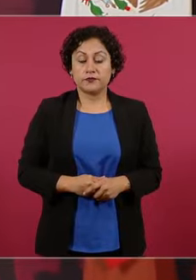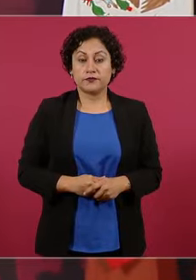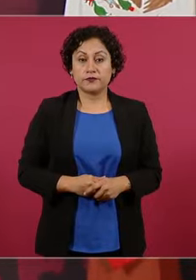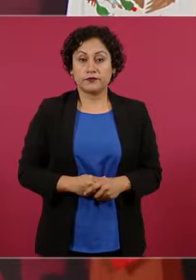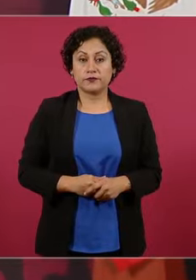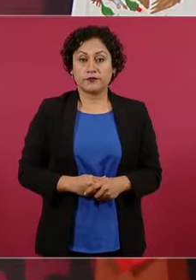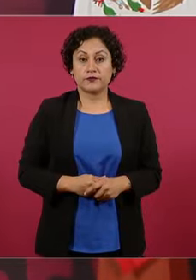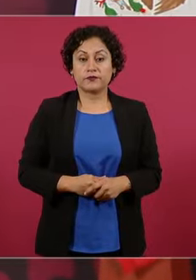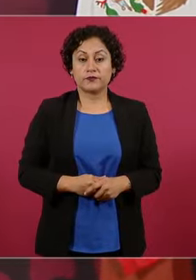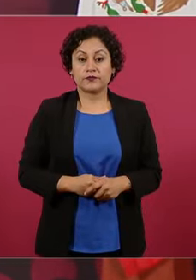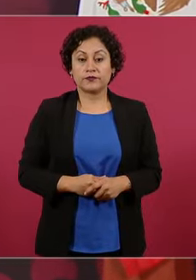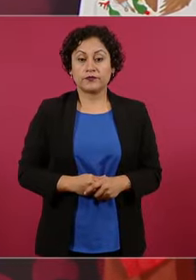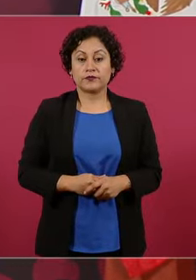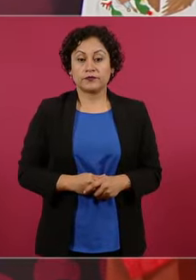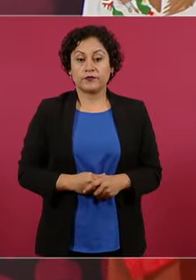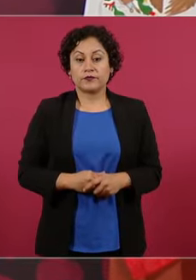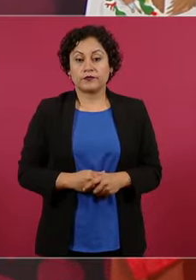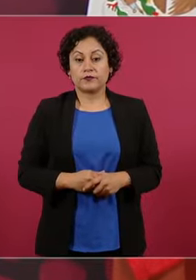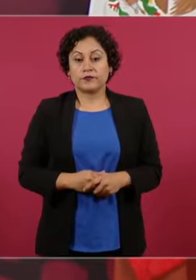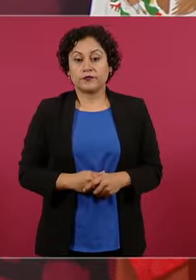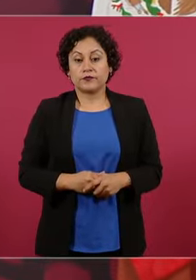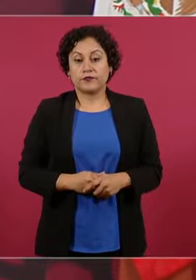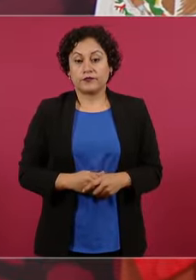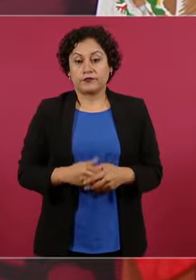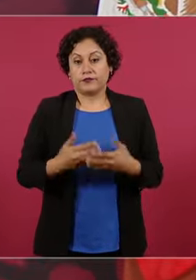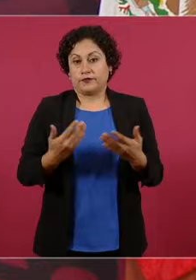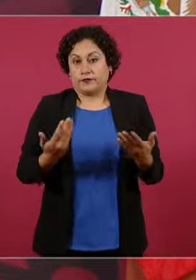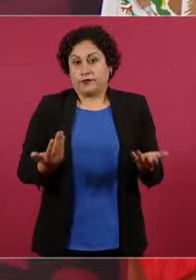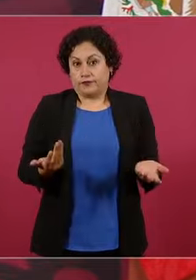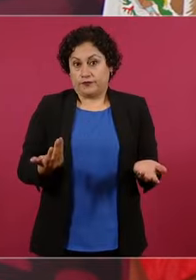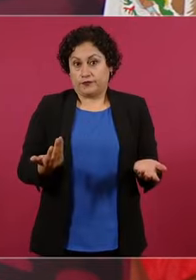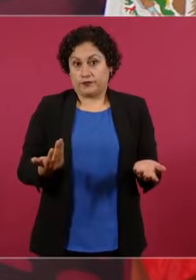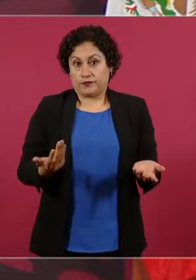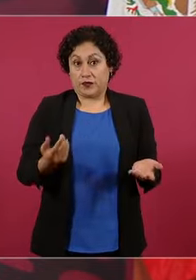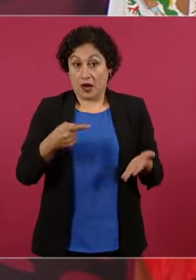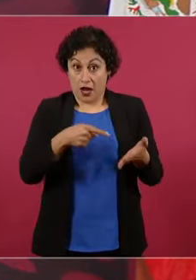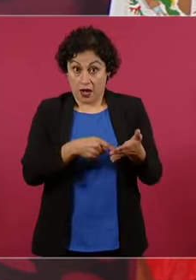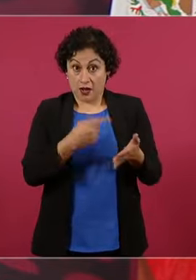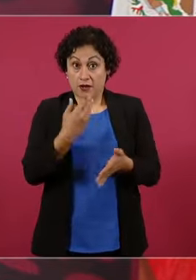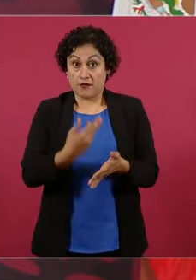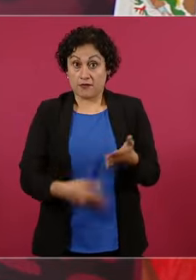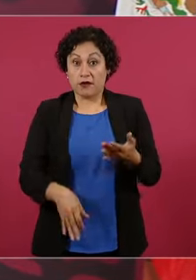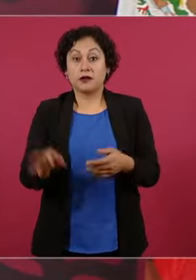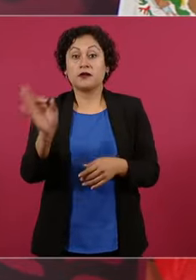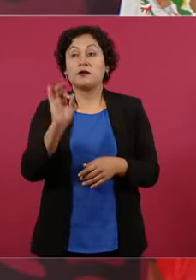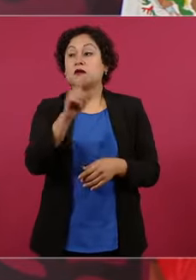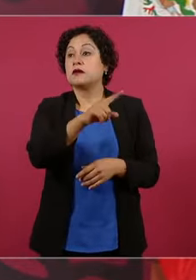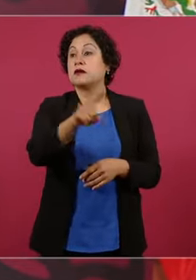te atacan al presidente, te tiene que quedar callado, todavía no.